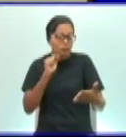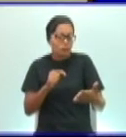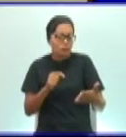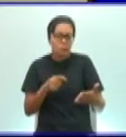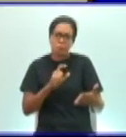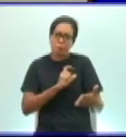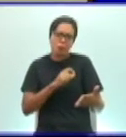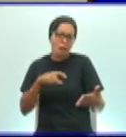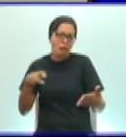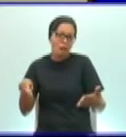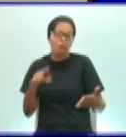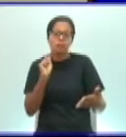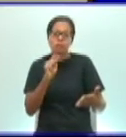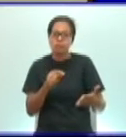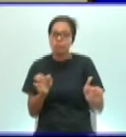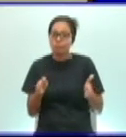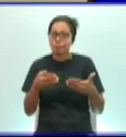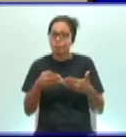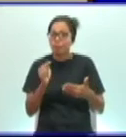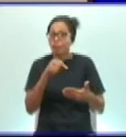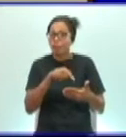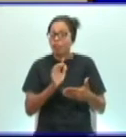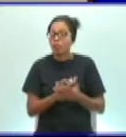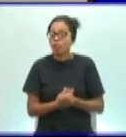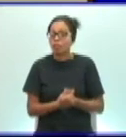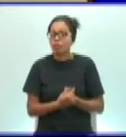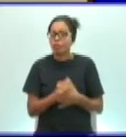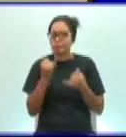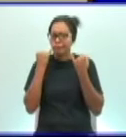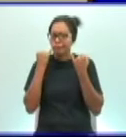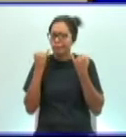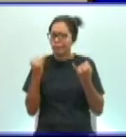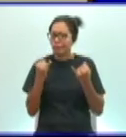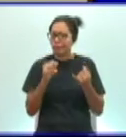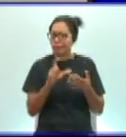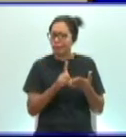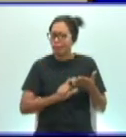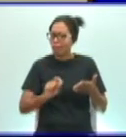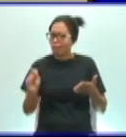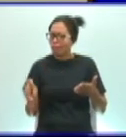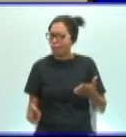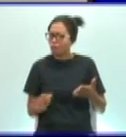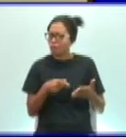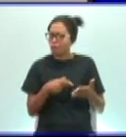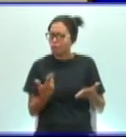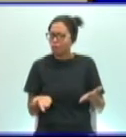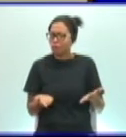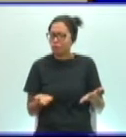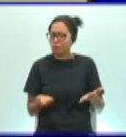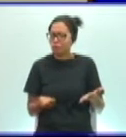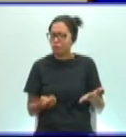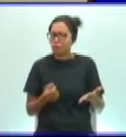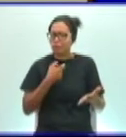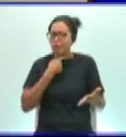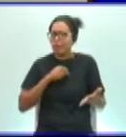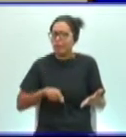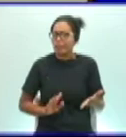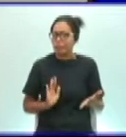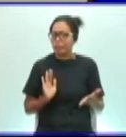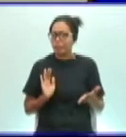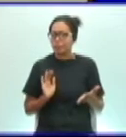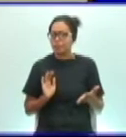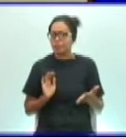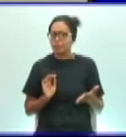una conclusión del mismo. El interés clasista del autor, qué interés representa ese documento, qué ejemplos desde el punto de